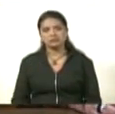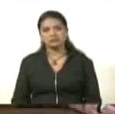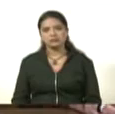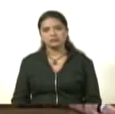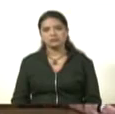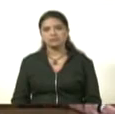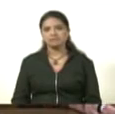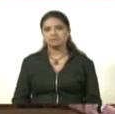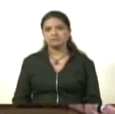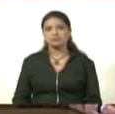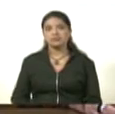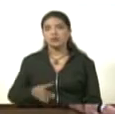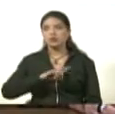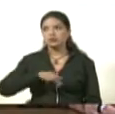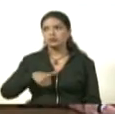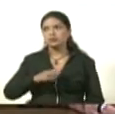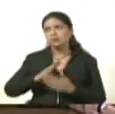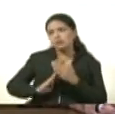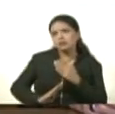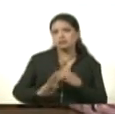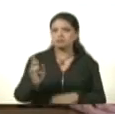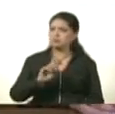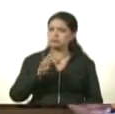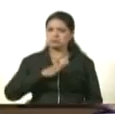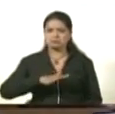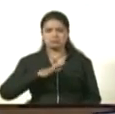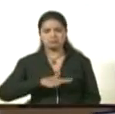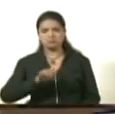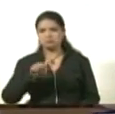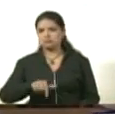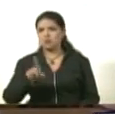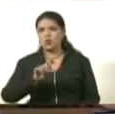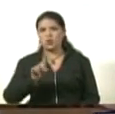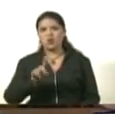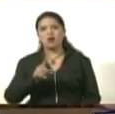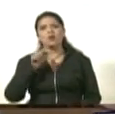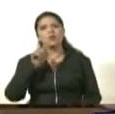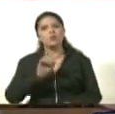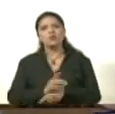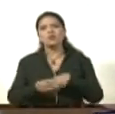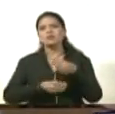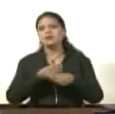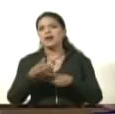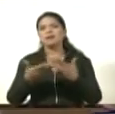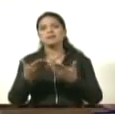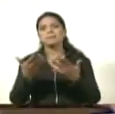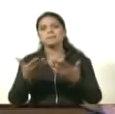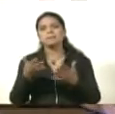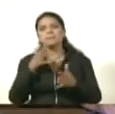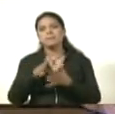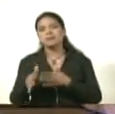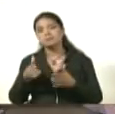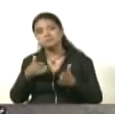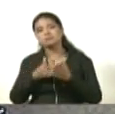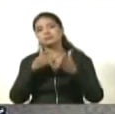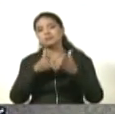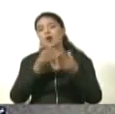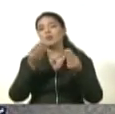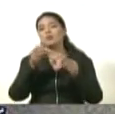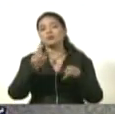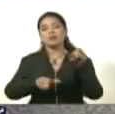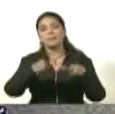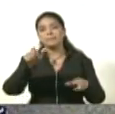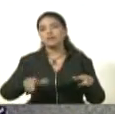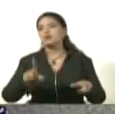no nos va a milanar. Creo que esto se hace de la forma para amedrentar a muchísimos de los compañeros o a